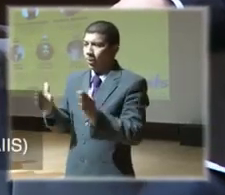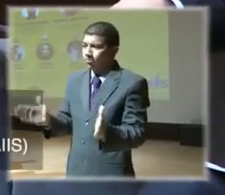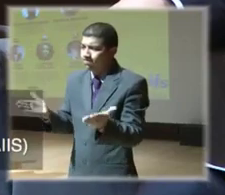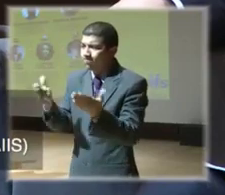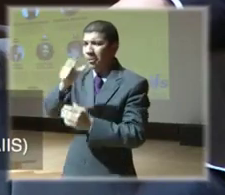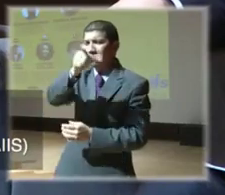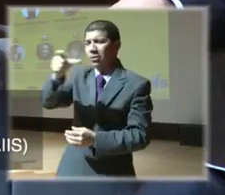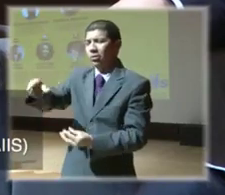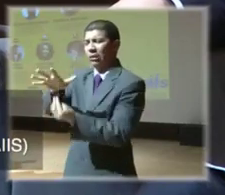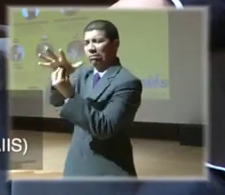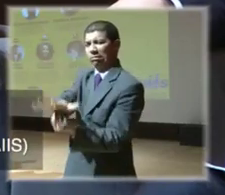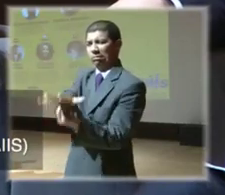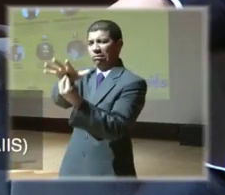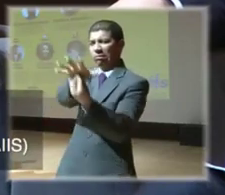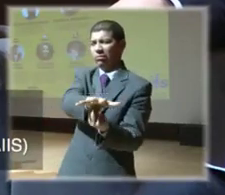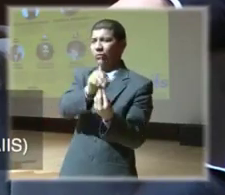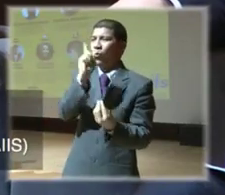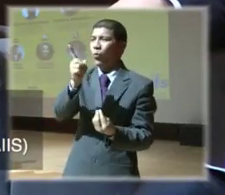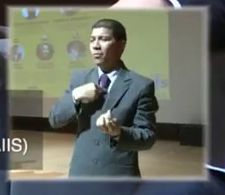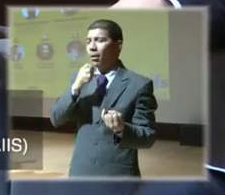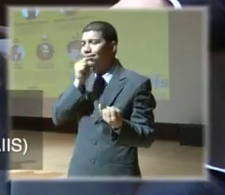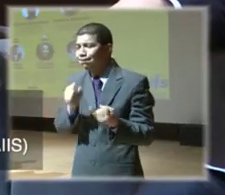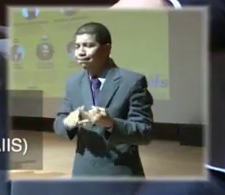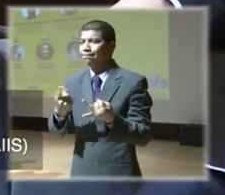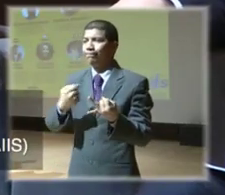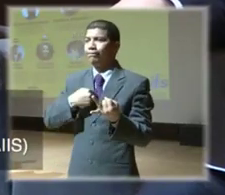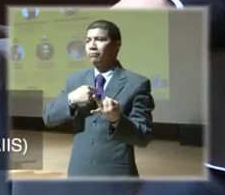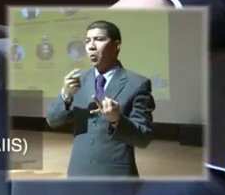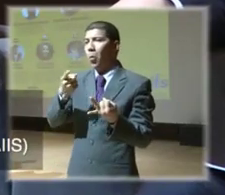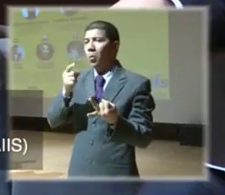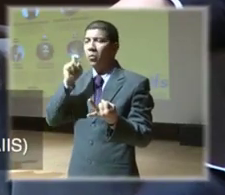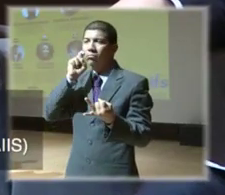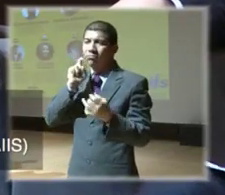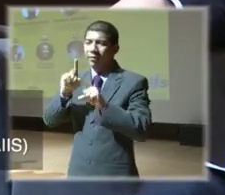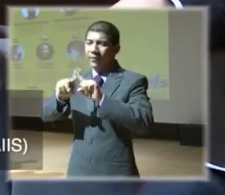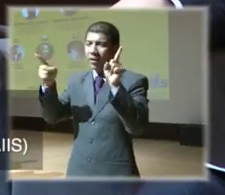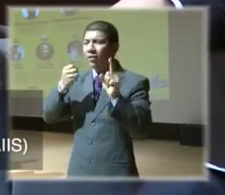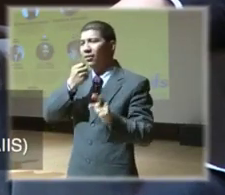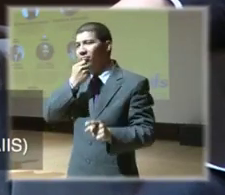por razón de su discapacidad, su vejez, su orientación sexual o identidad de género.